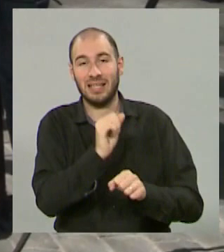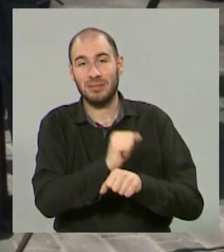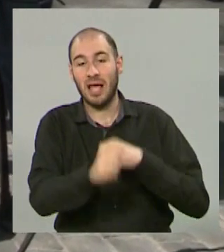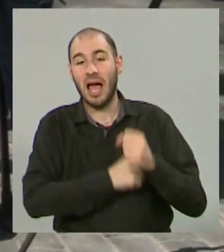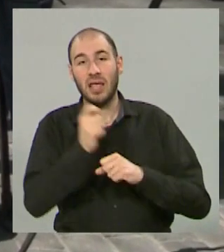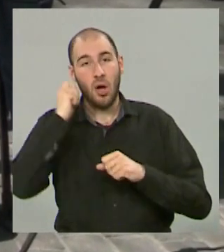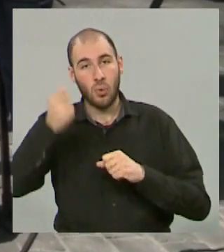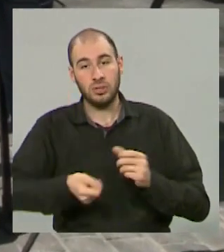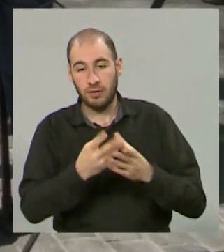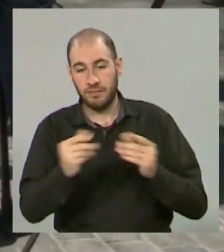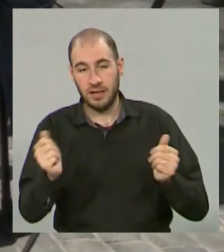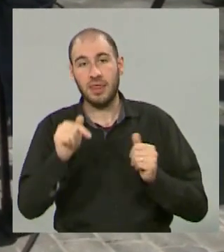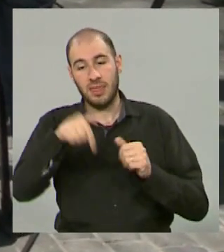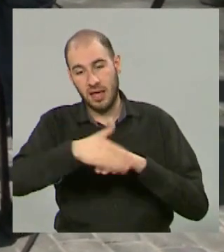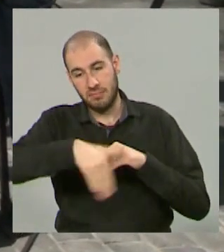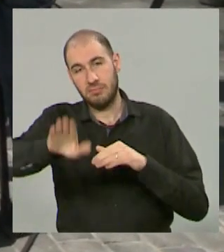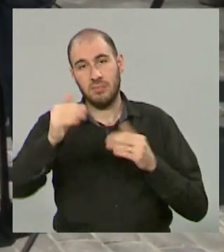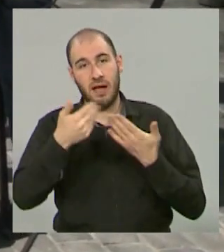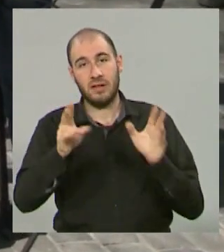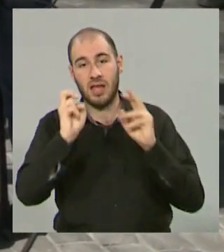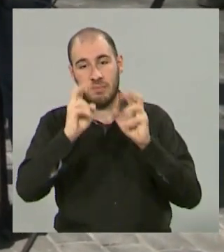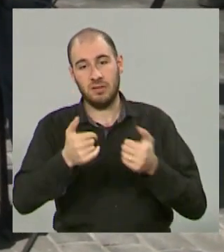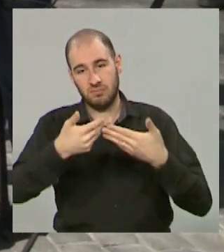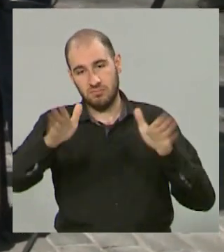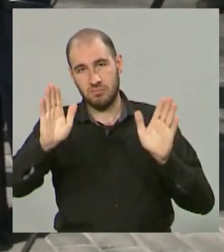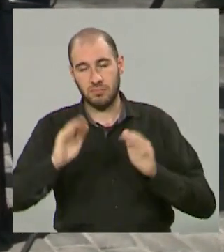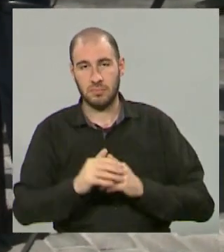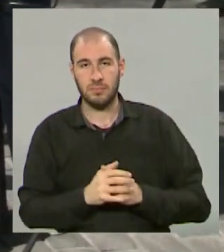juicio concluya. Y de ahí en más dejó abierta la investigación